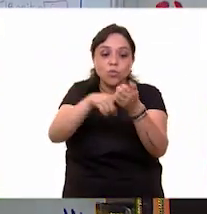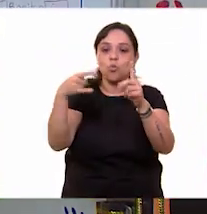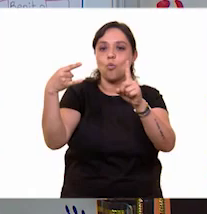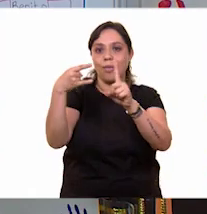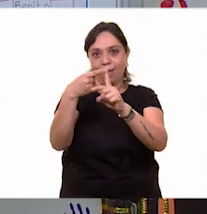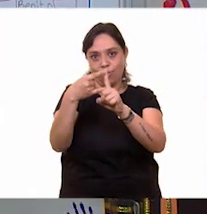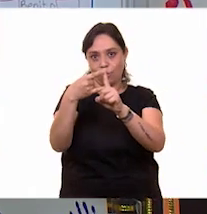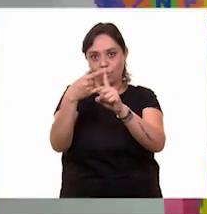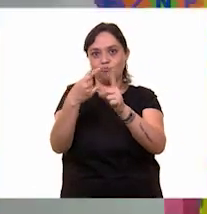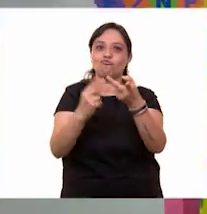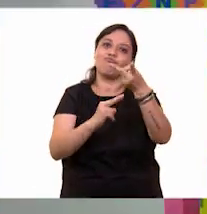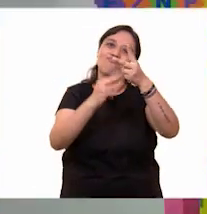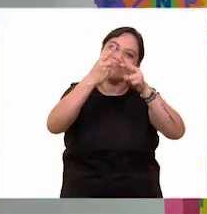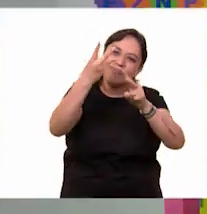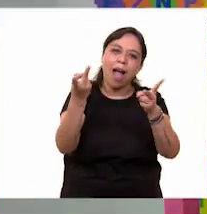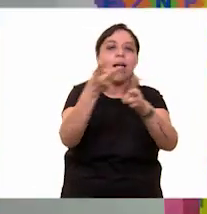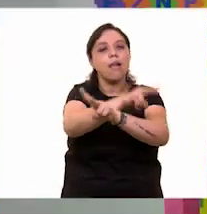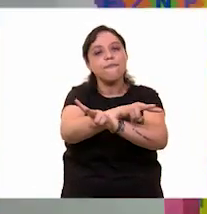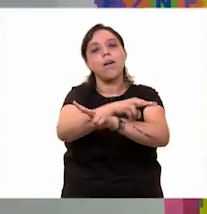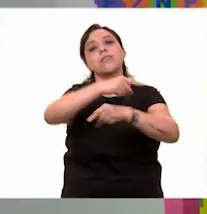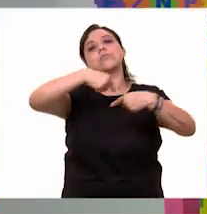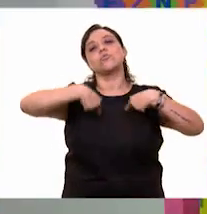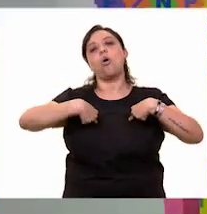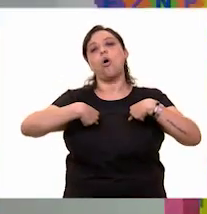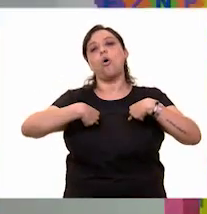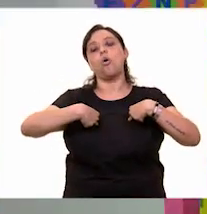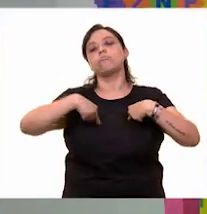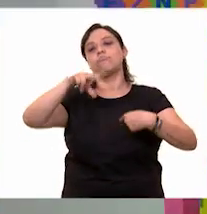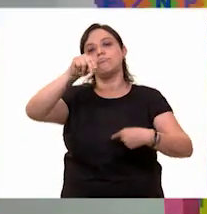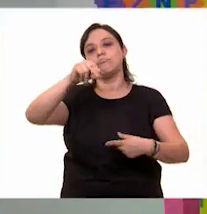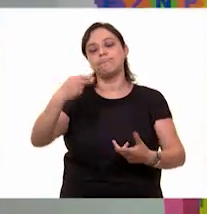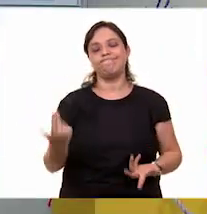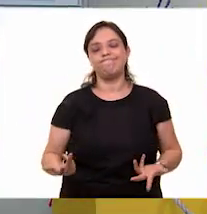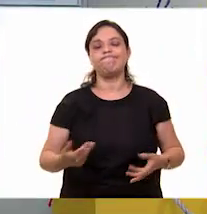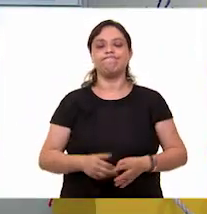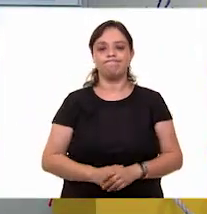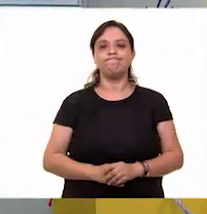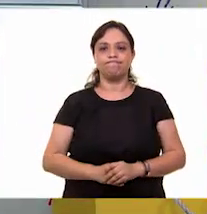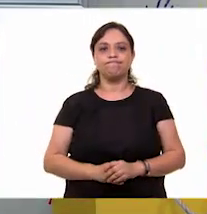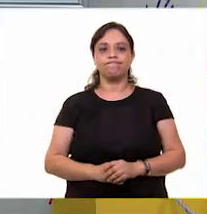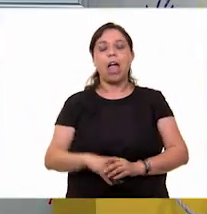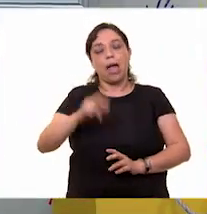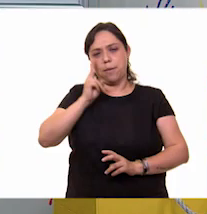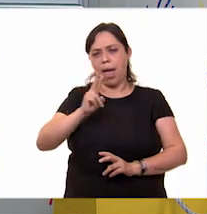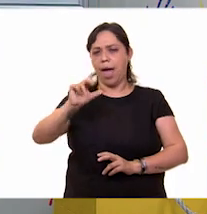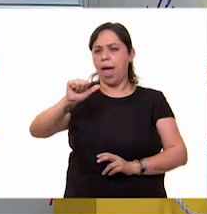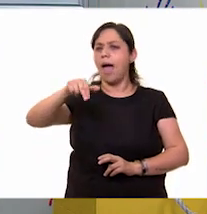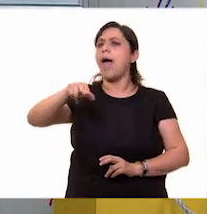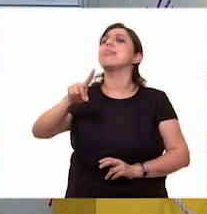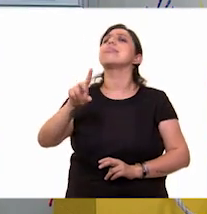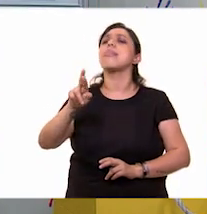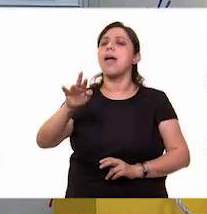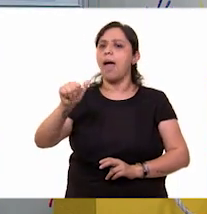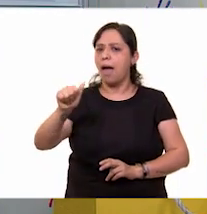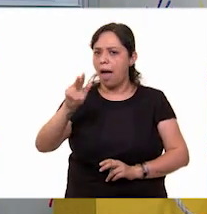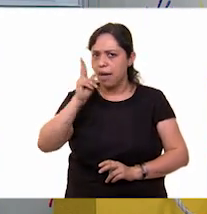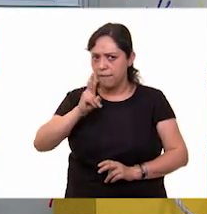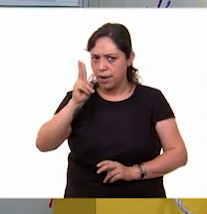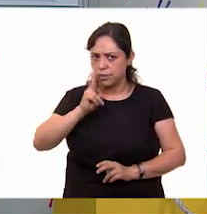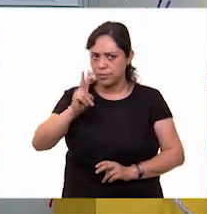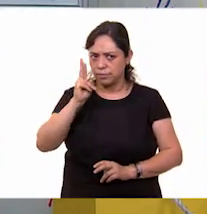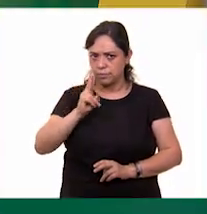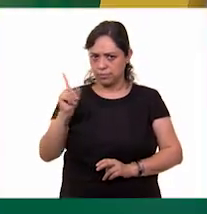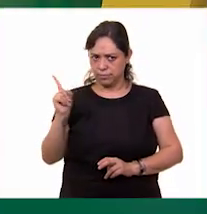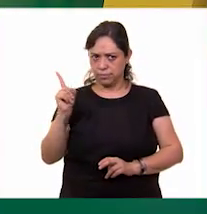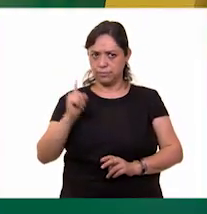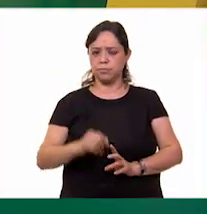triángulo dentro de un cuadrado, como lo hice yo. Y bueno, vamos a ver lo que hizo Andrea. Andrea también hizo